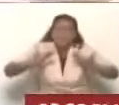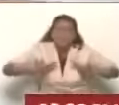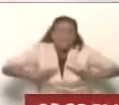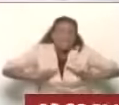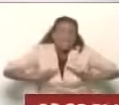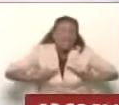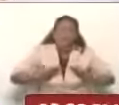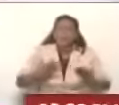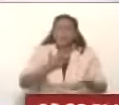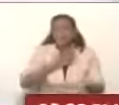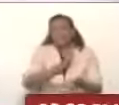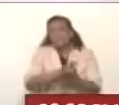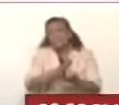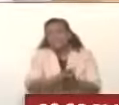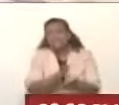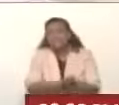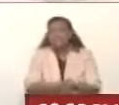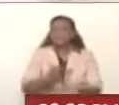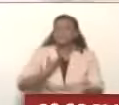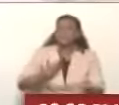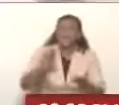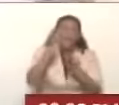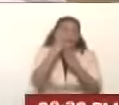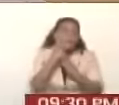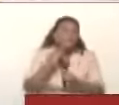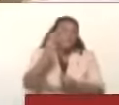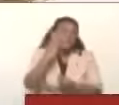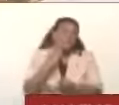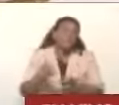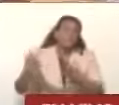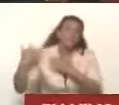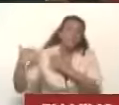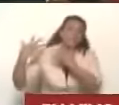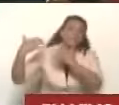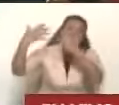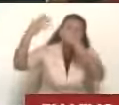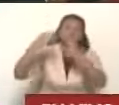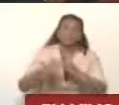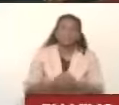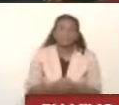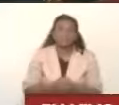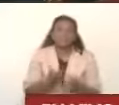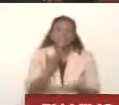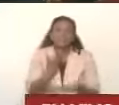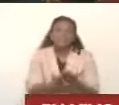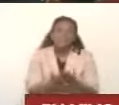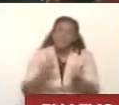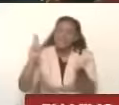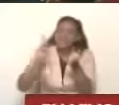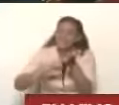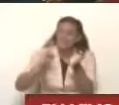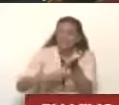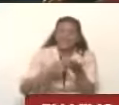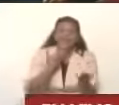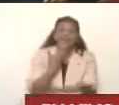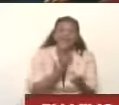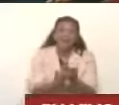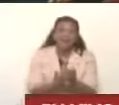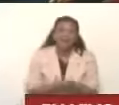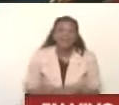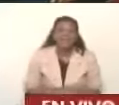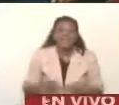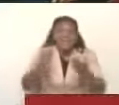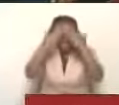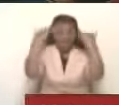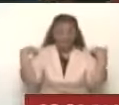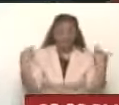un aliento más para seguir luchando. Gracias, presidente. De verdad, muchas gracias. Y que la